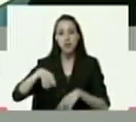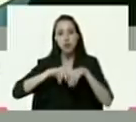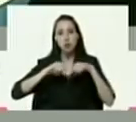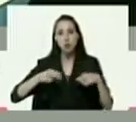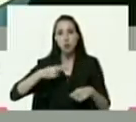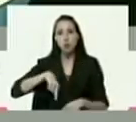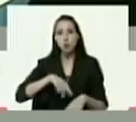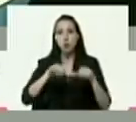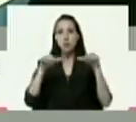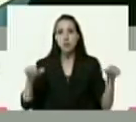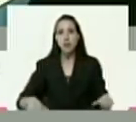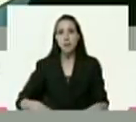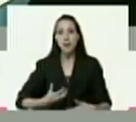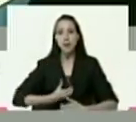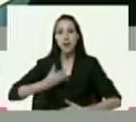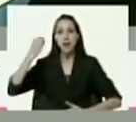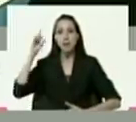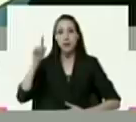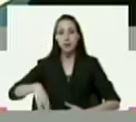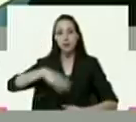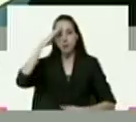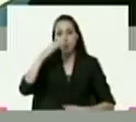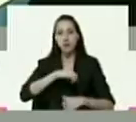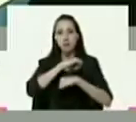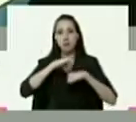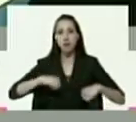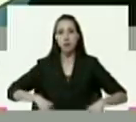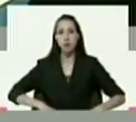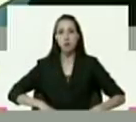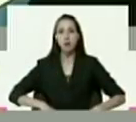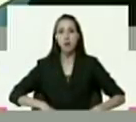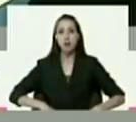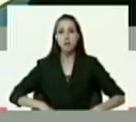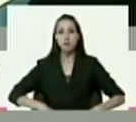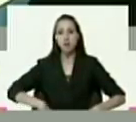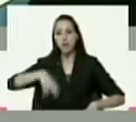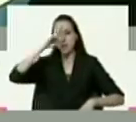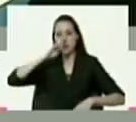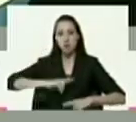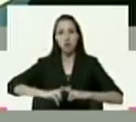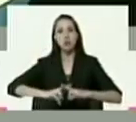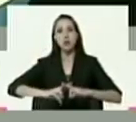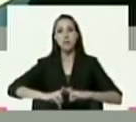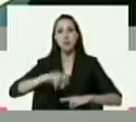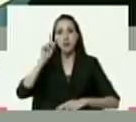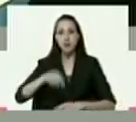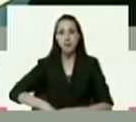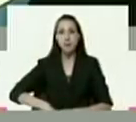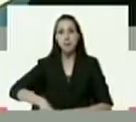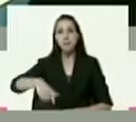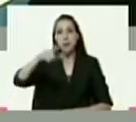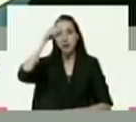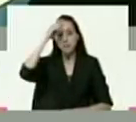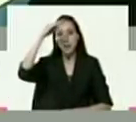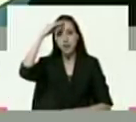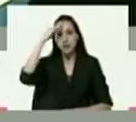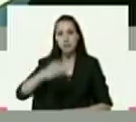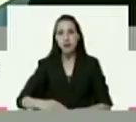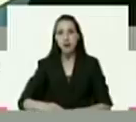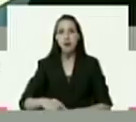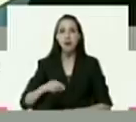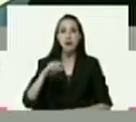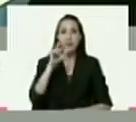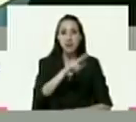sistema de armas, con nuestra Fuerza Armada Nacional Bolivariana y su dignidad, con nuestra milicia, que supera los 3 millones de